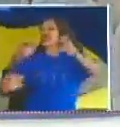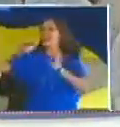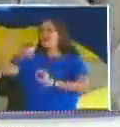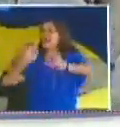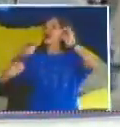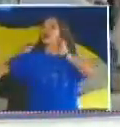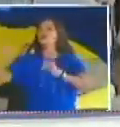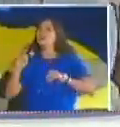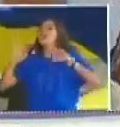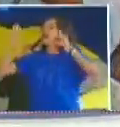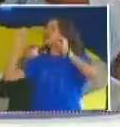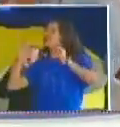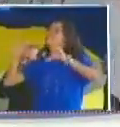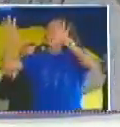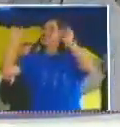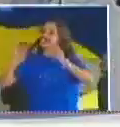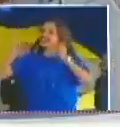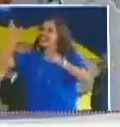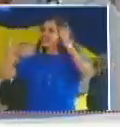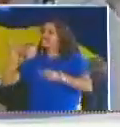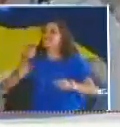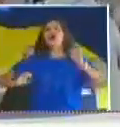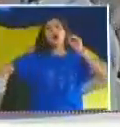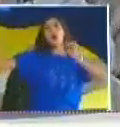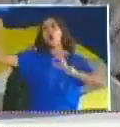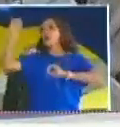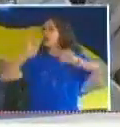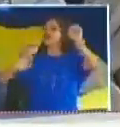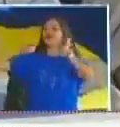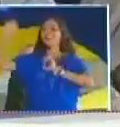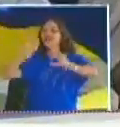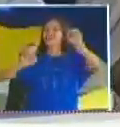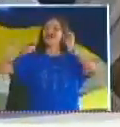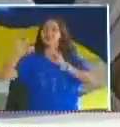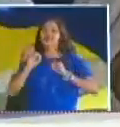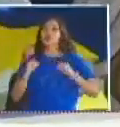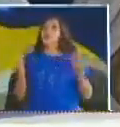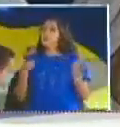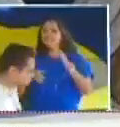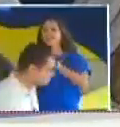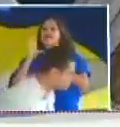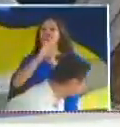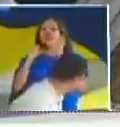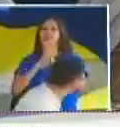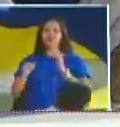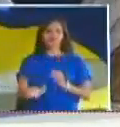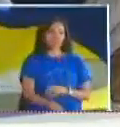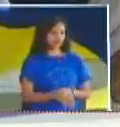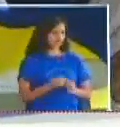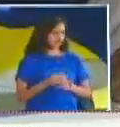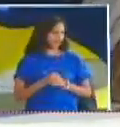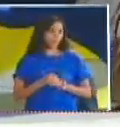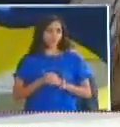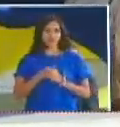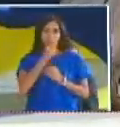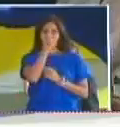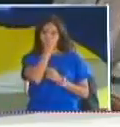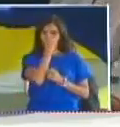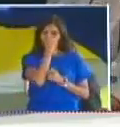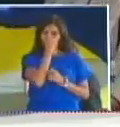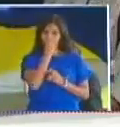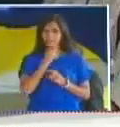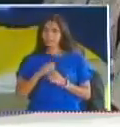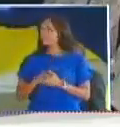derechos serán ratificados posterior al 30 de julio, cuando se desarrollan los comicios a la